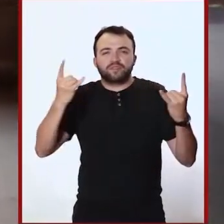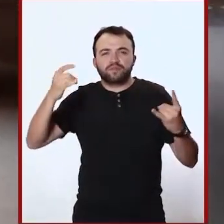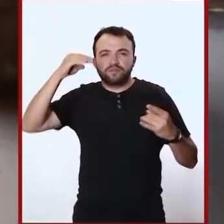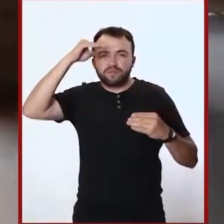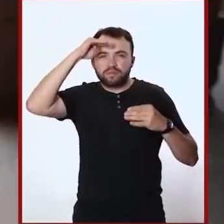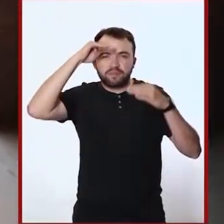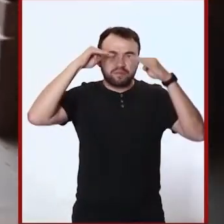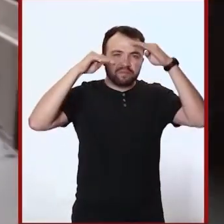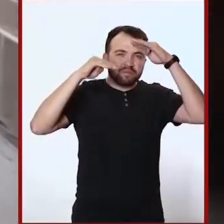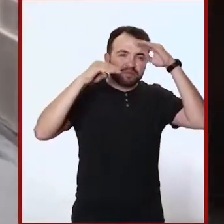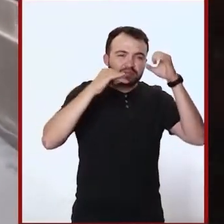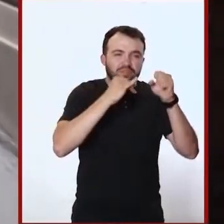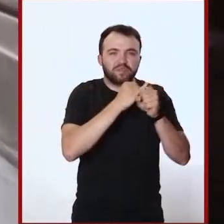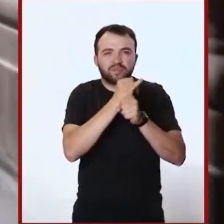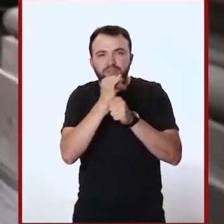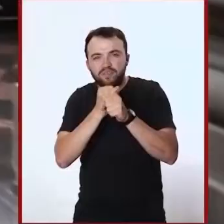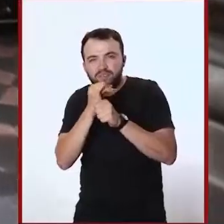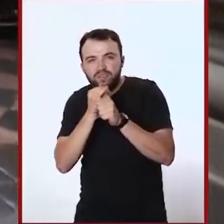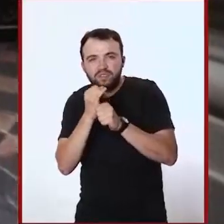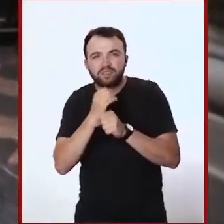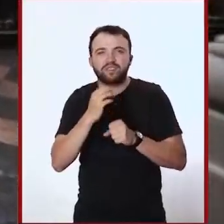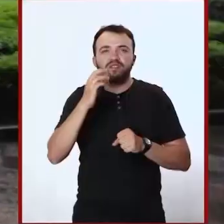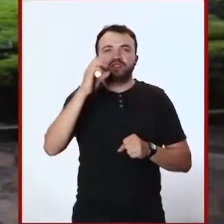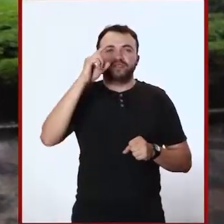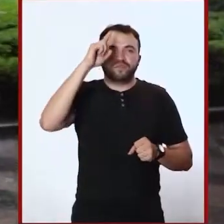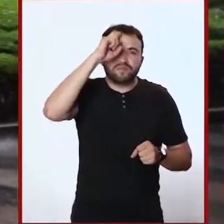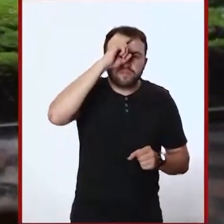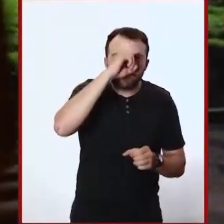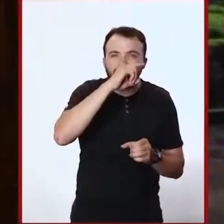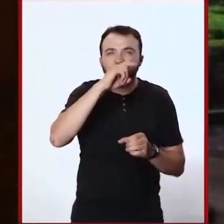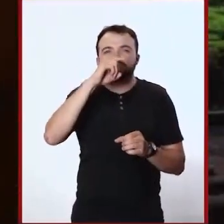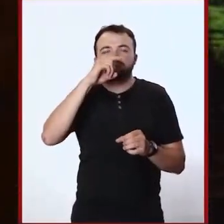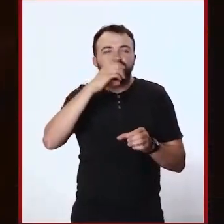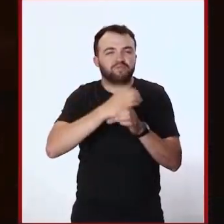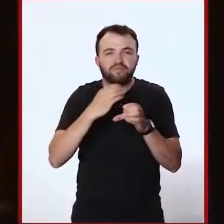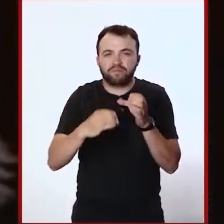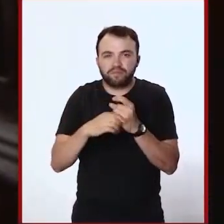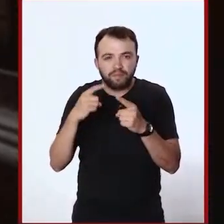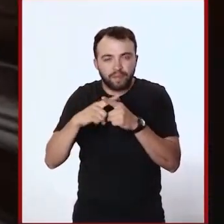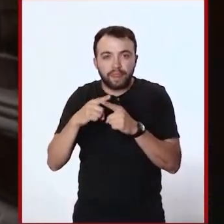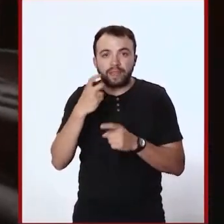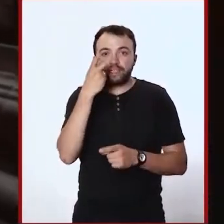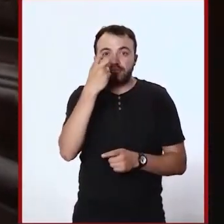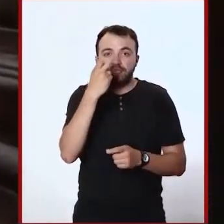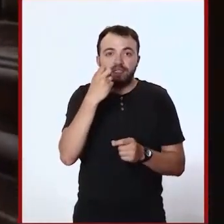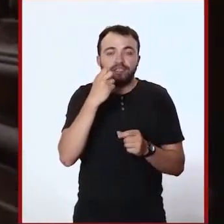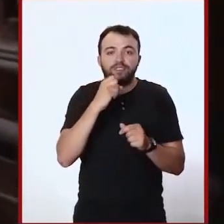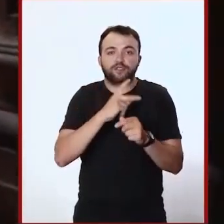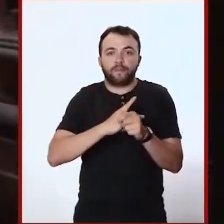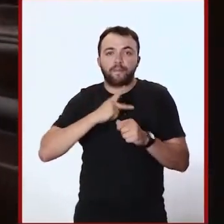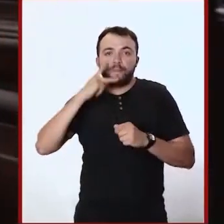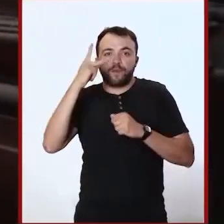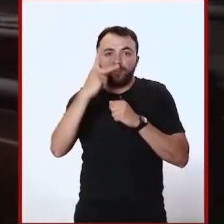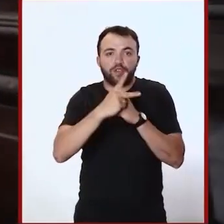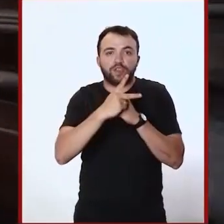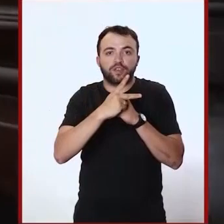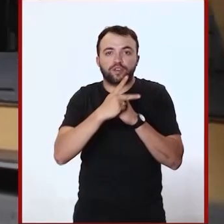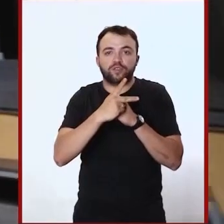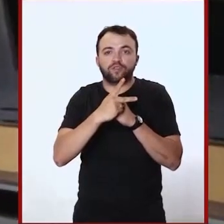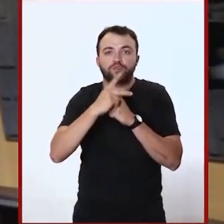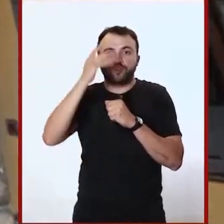del pensamiento científico, de la razón. Ese es el gran proyecto de Juárez,